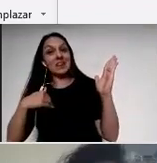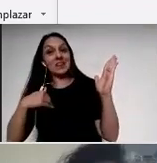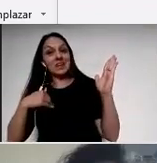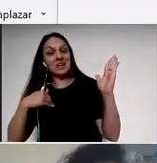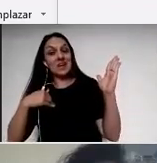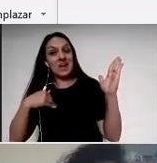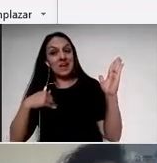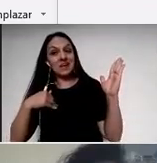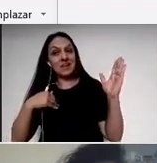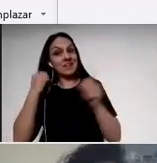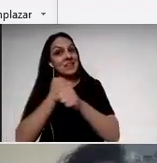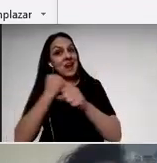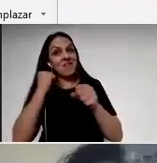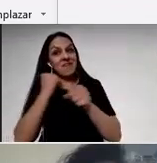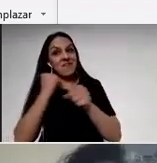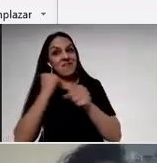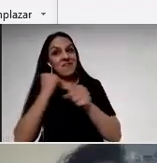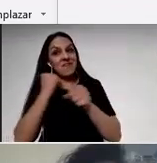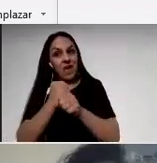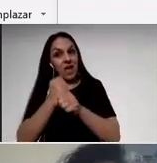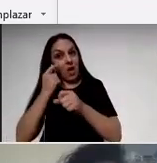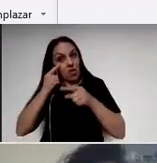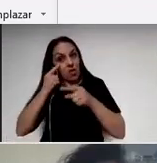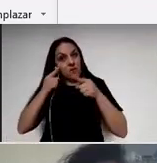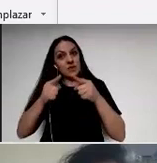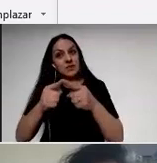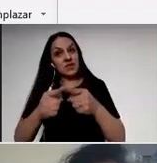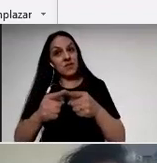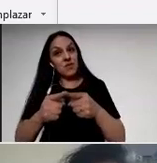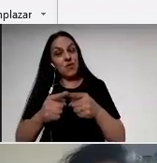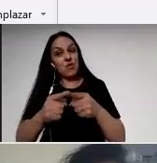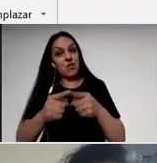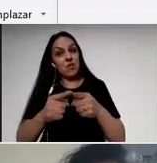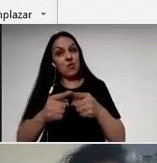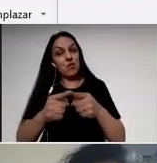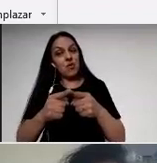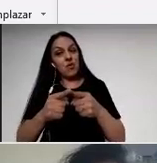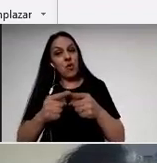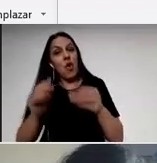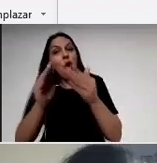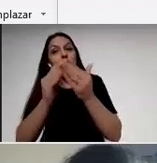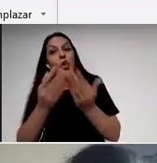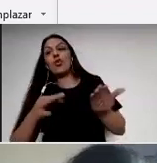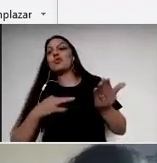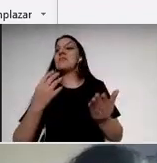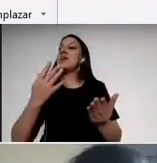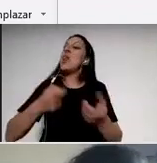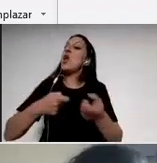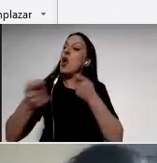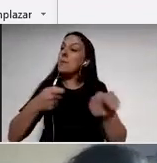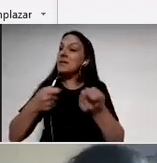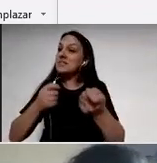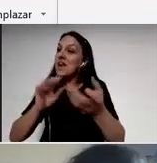proyectar, que luego lo logra, un código civil y comercial con una mirada transversal